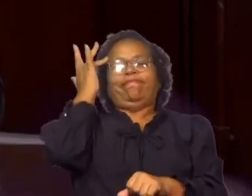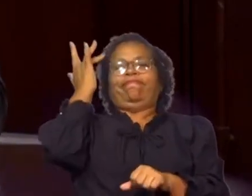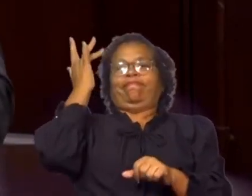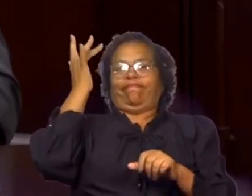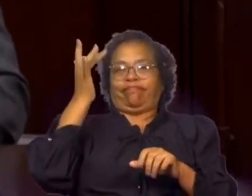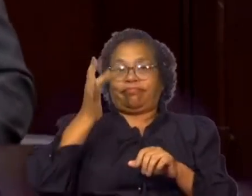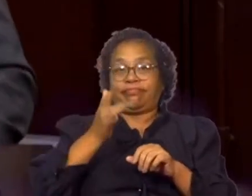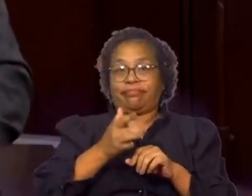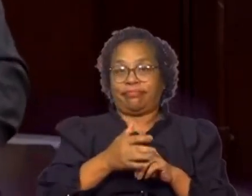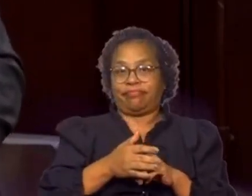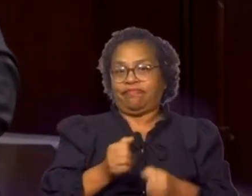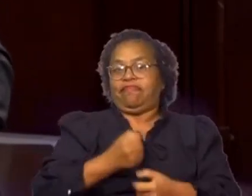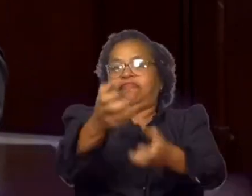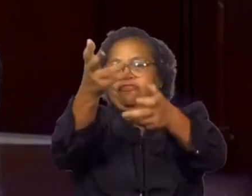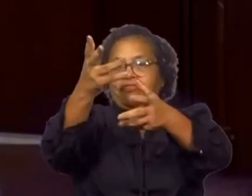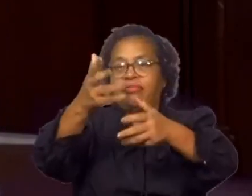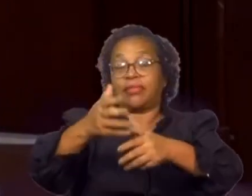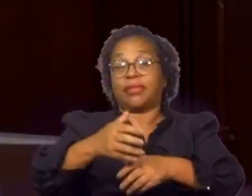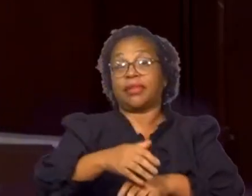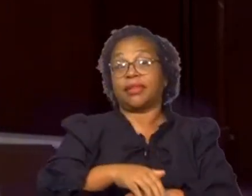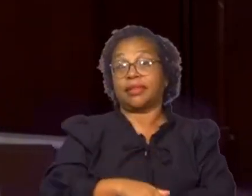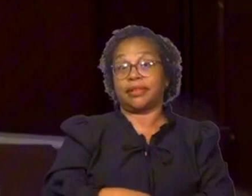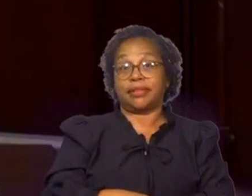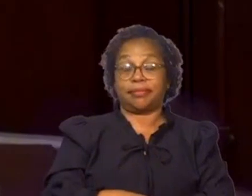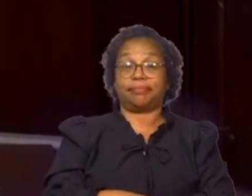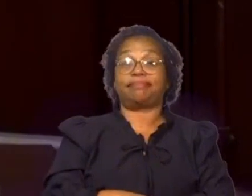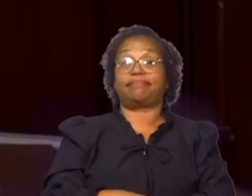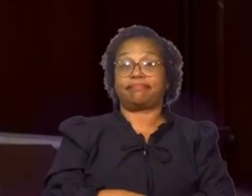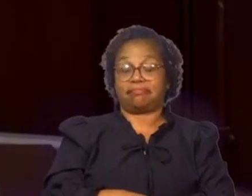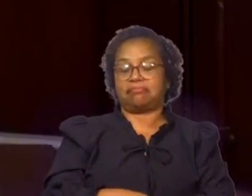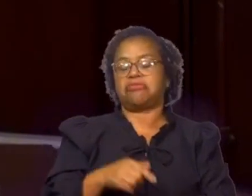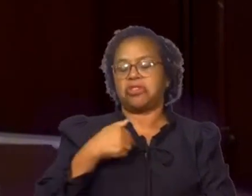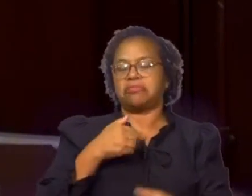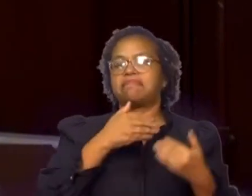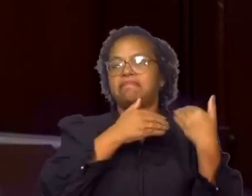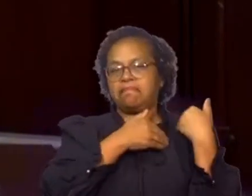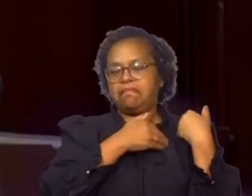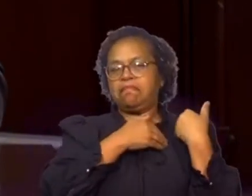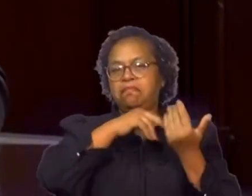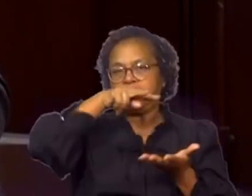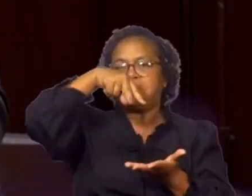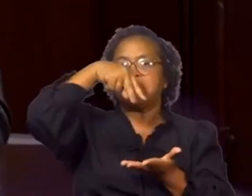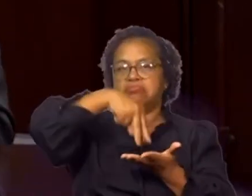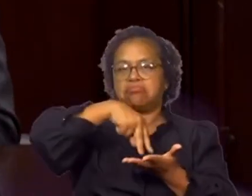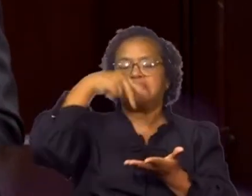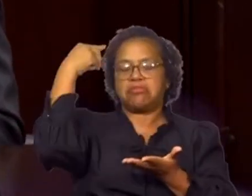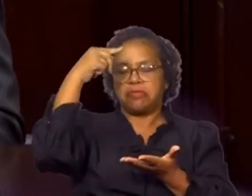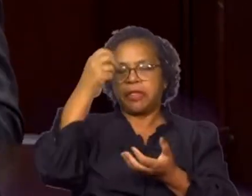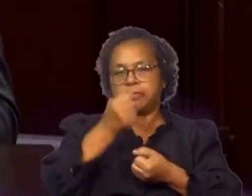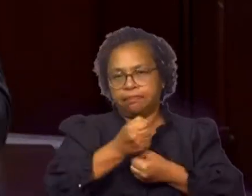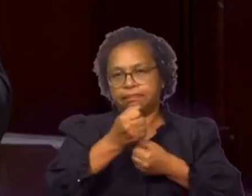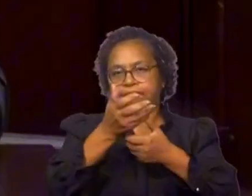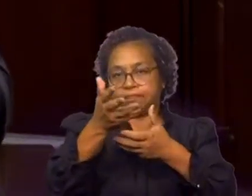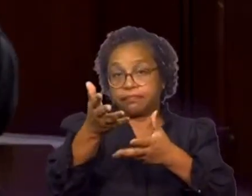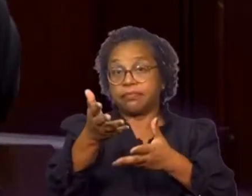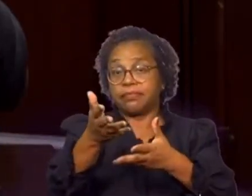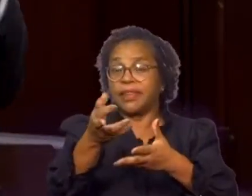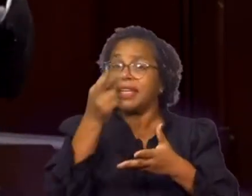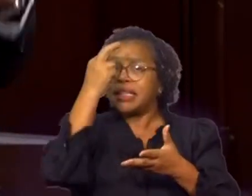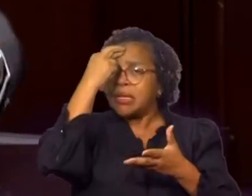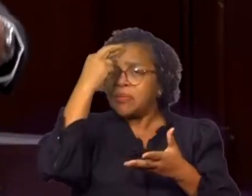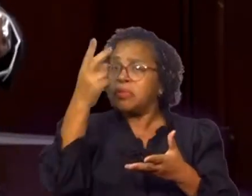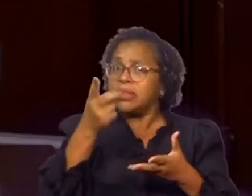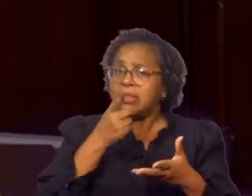ha mencionado el tema en las 2 ocasiones y tuve la responsabilidad de pararme en este momento y decírselo. La República Dominicana tiene derecho al